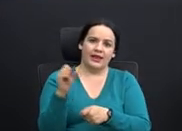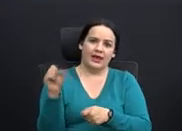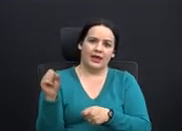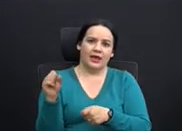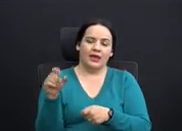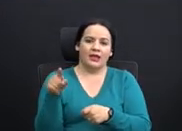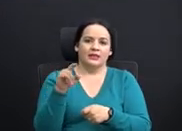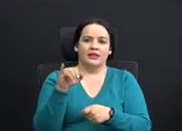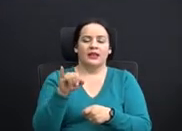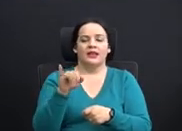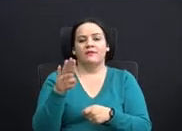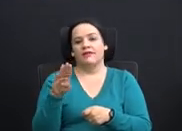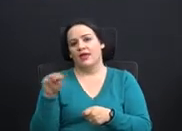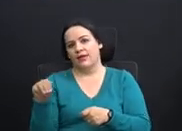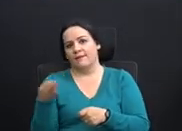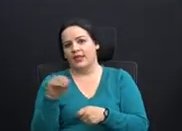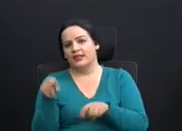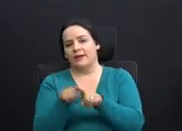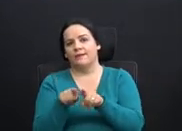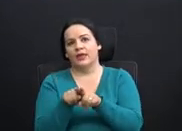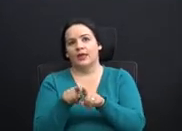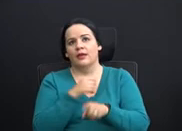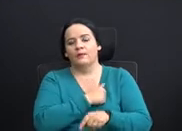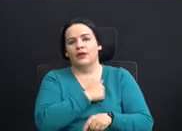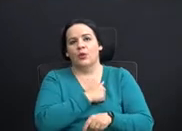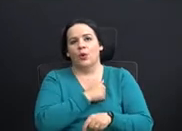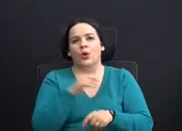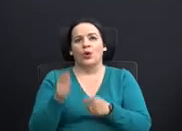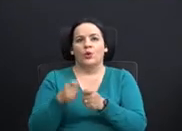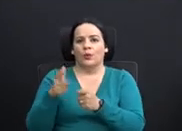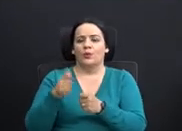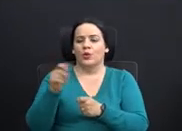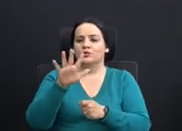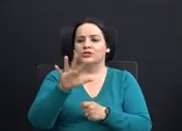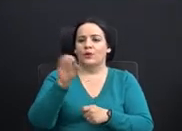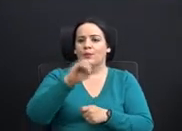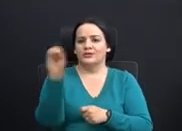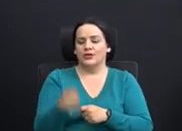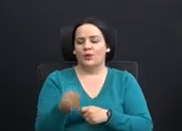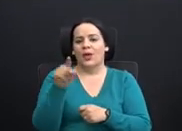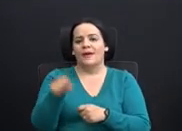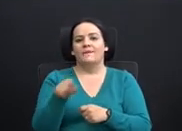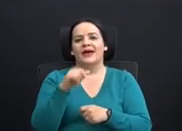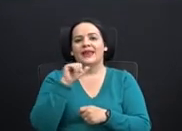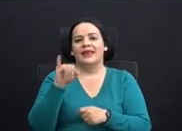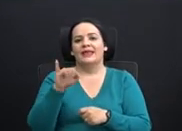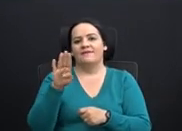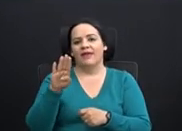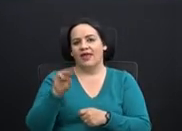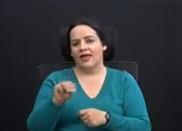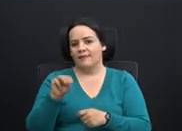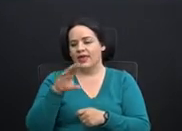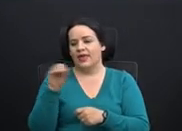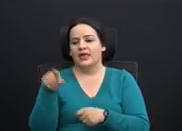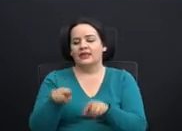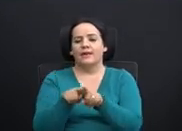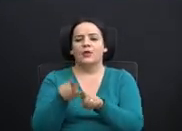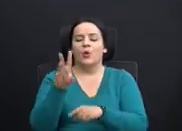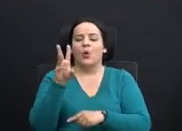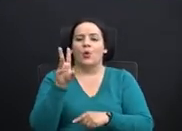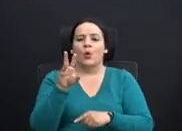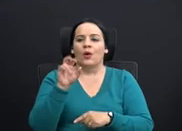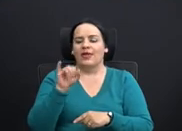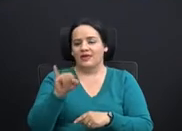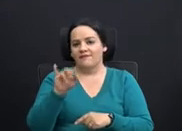del IBM sería para el régimen no contributivo un 5% y para el régimen del IBM un 60%,